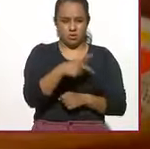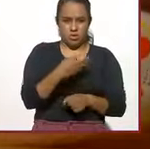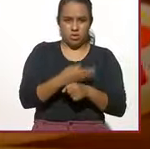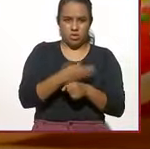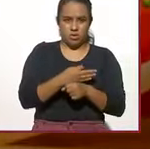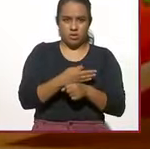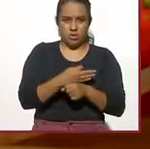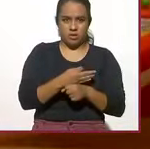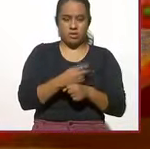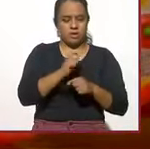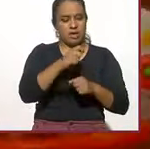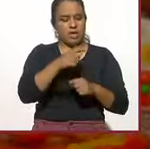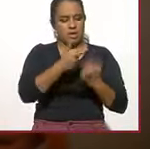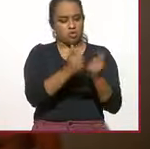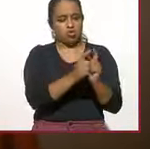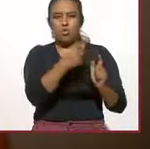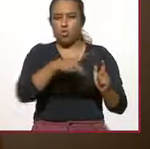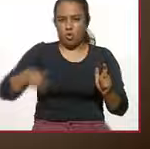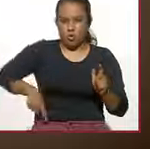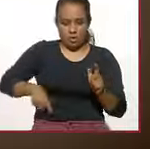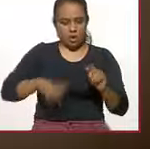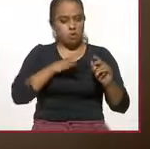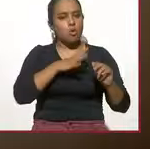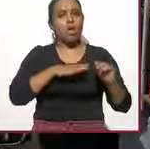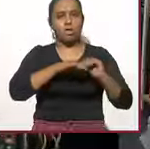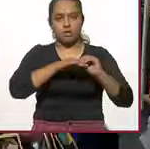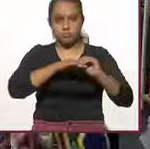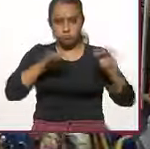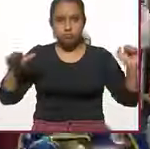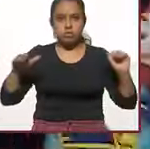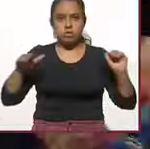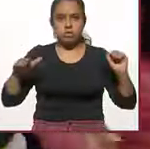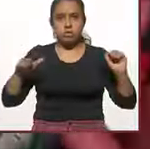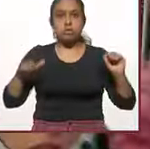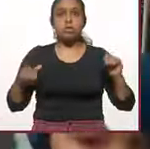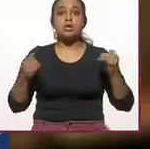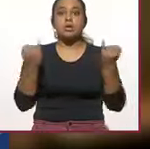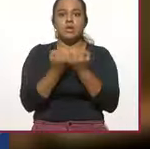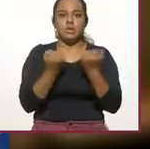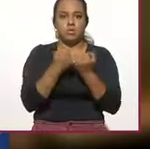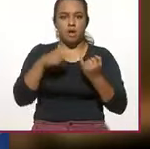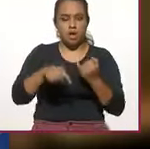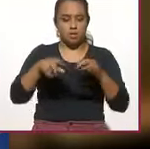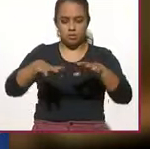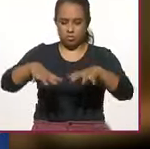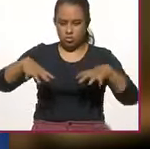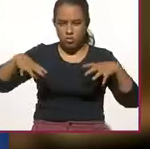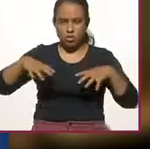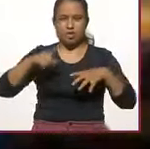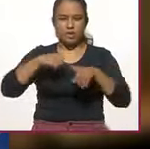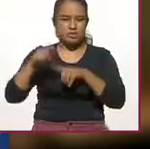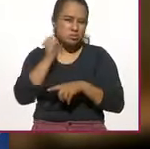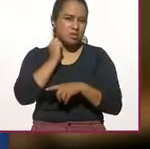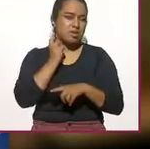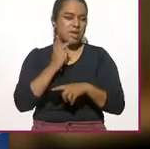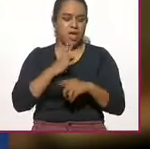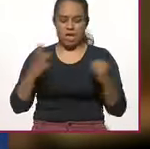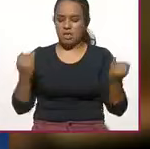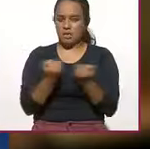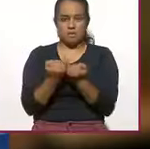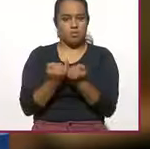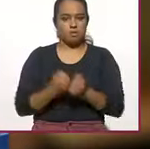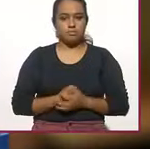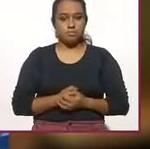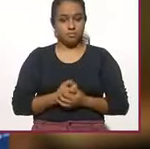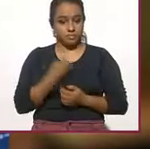gabinete paritario que existe en el gobierno federal, en nuestro país, así como la representación igualitaria en el Congreso. La igualdad de género